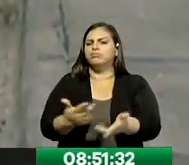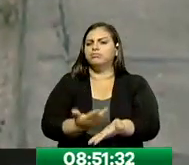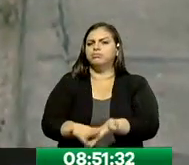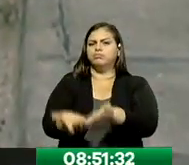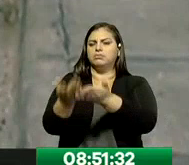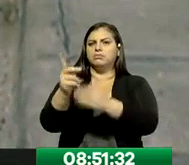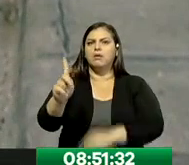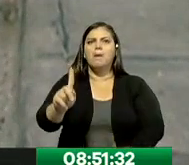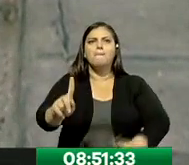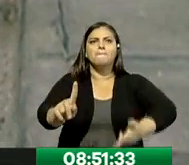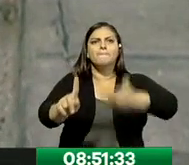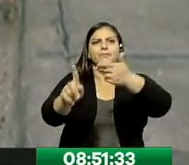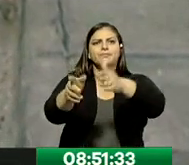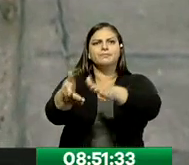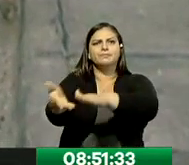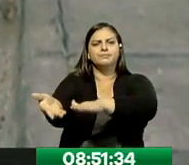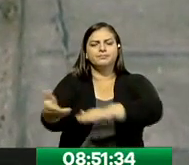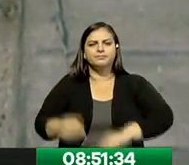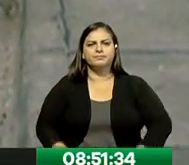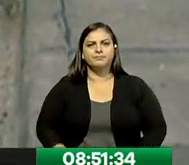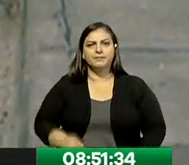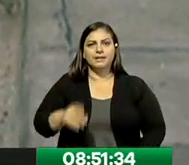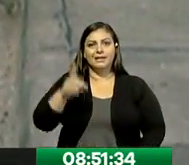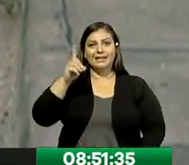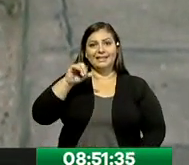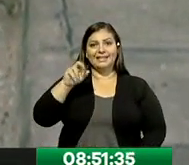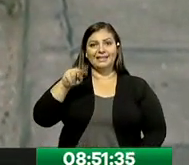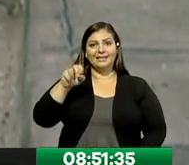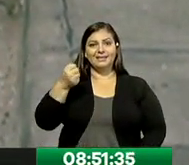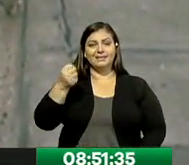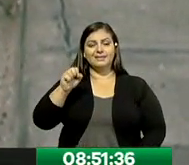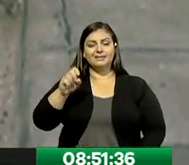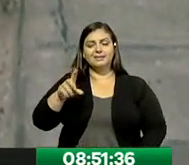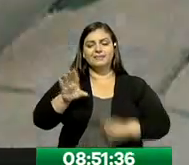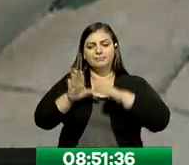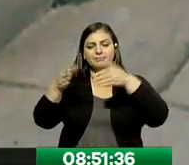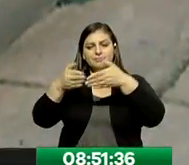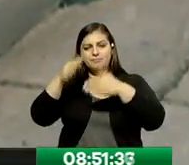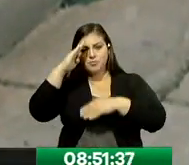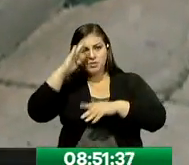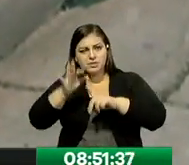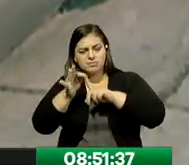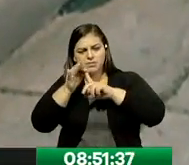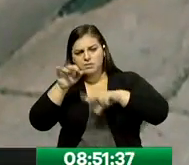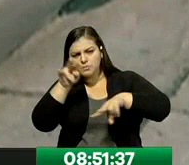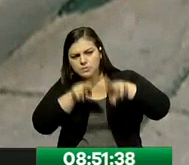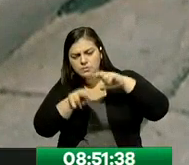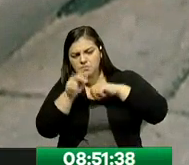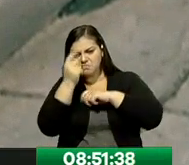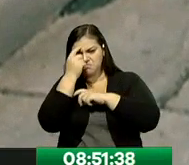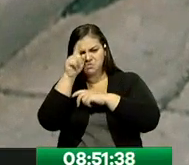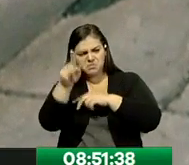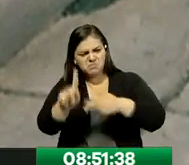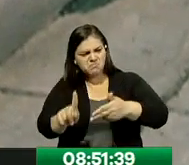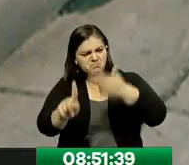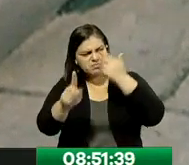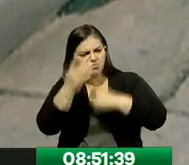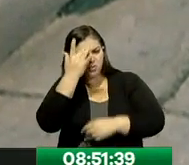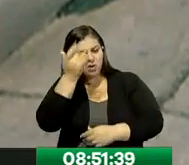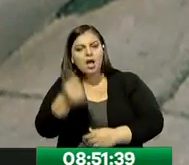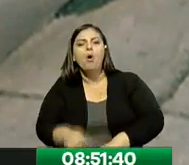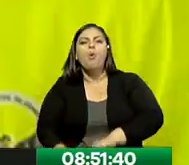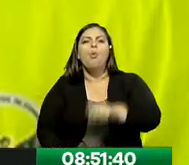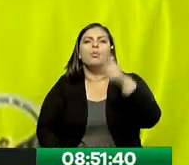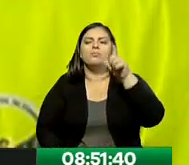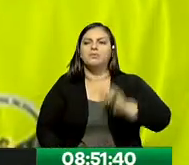la hipótesis más cercana al suceso. Lo que conocemos, posiblemente esta persona habría tenido